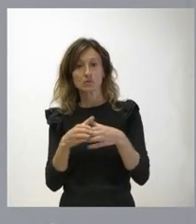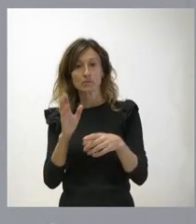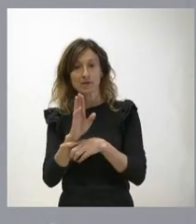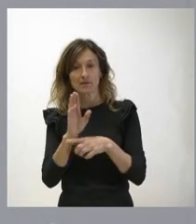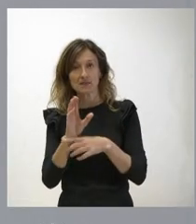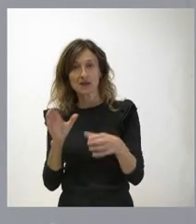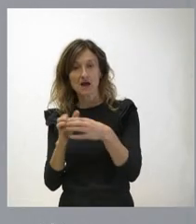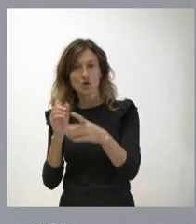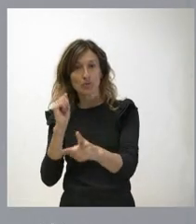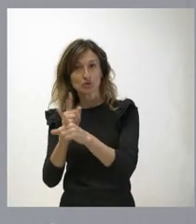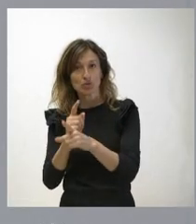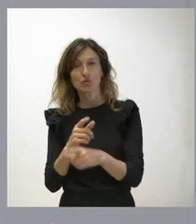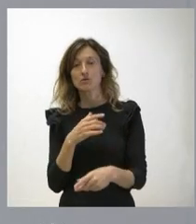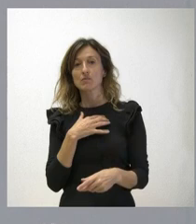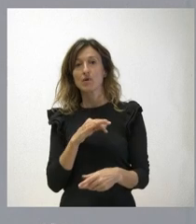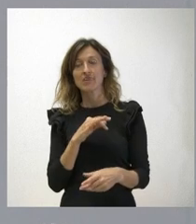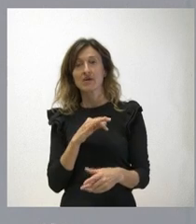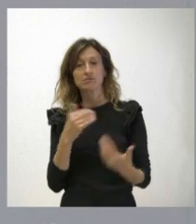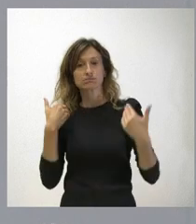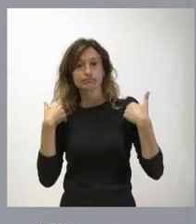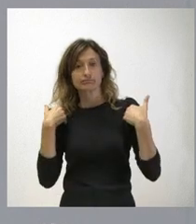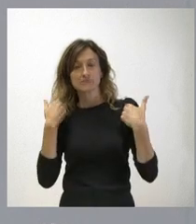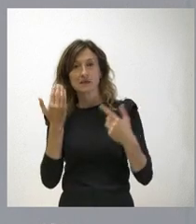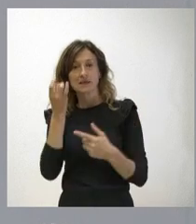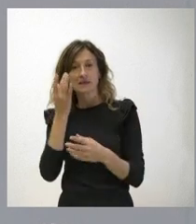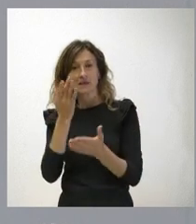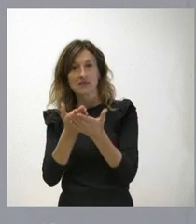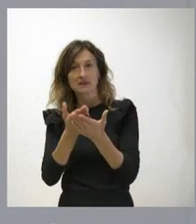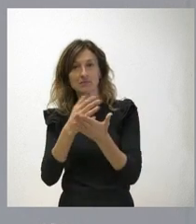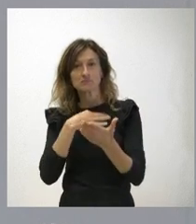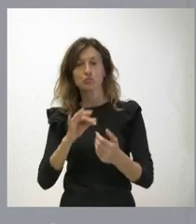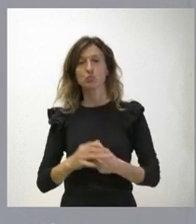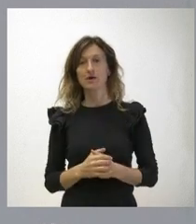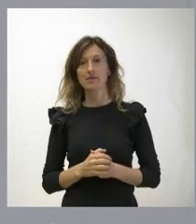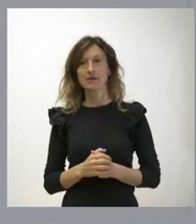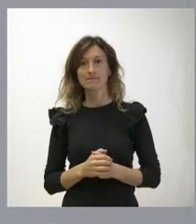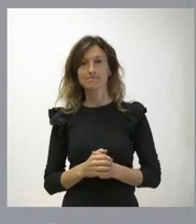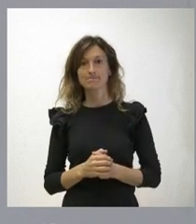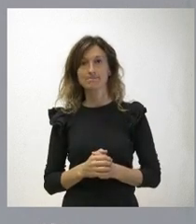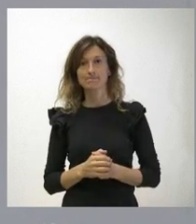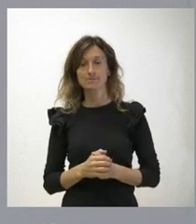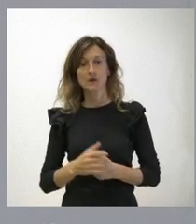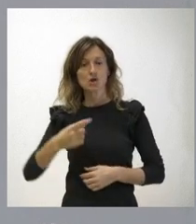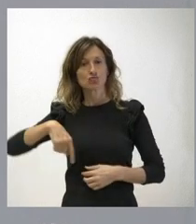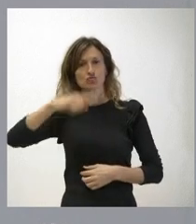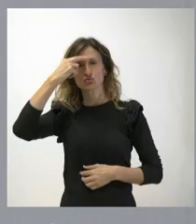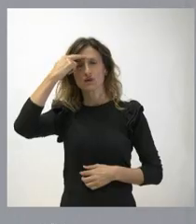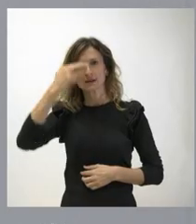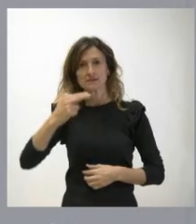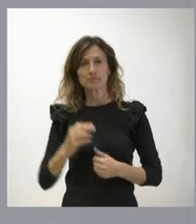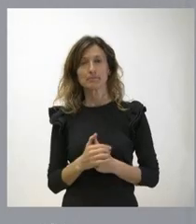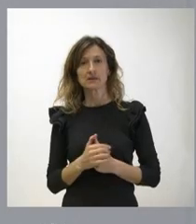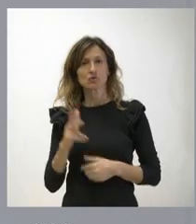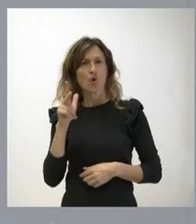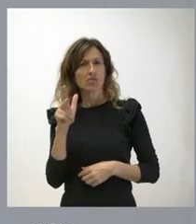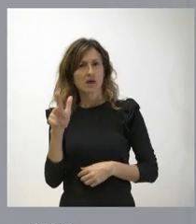oposición tiene la capacidad de presentar iniciativas parlamentarias nosotros lo respetamos está en su